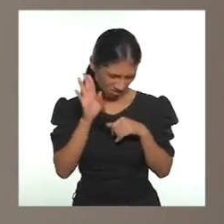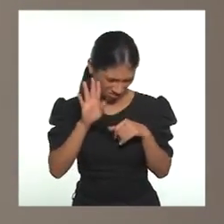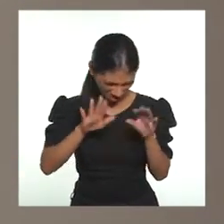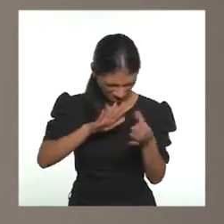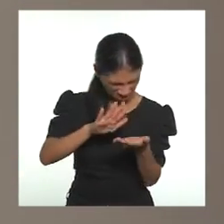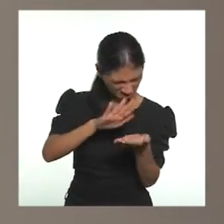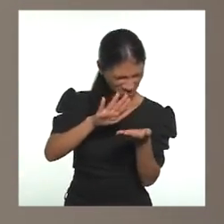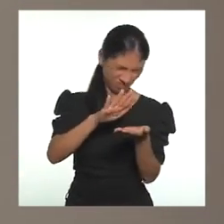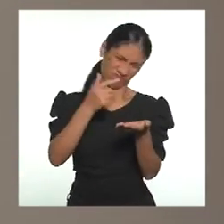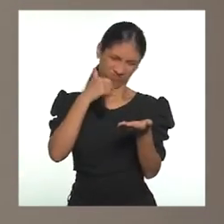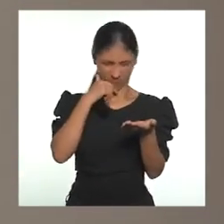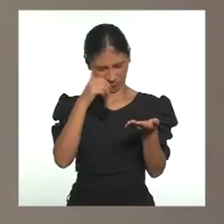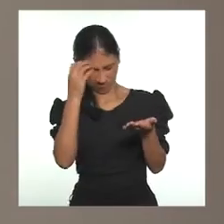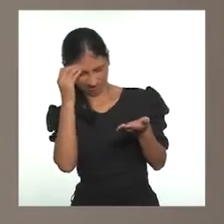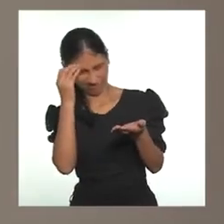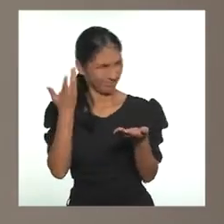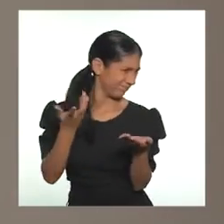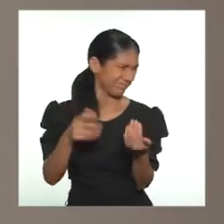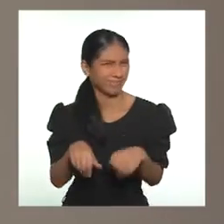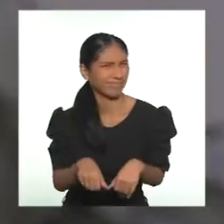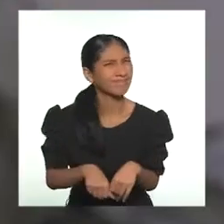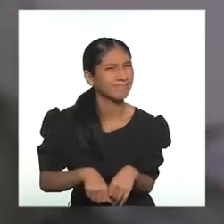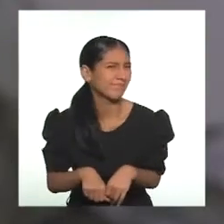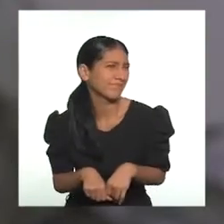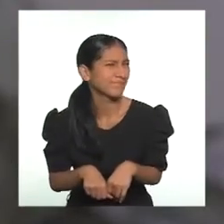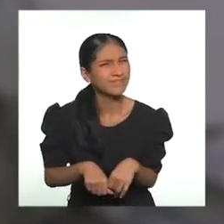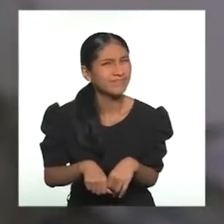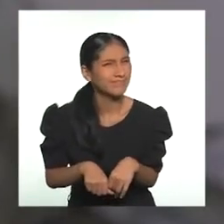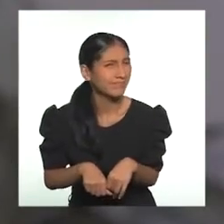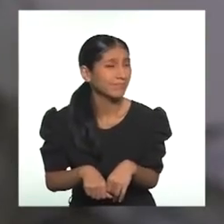tiene algunas manchas. ¡Qué extraño!